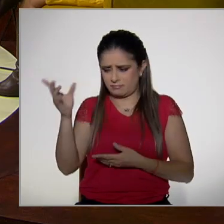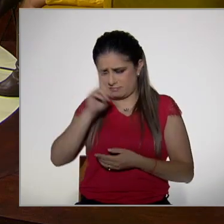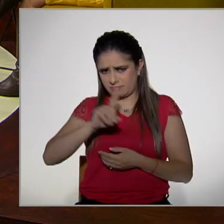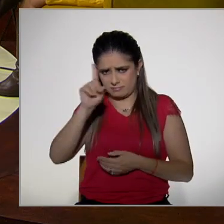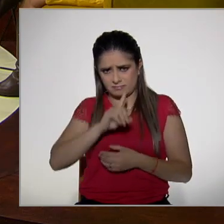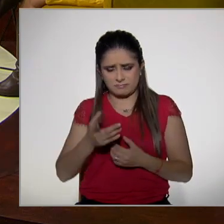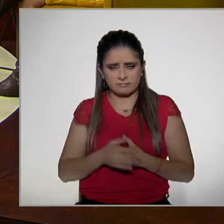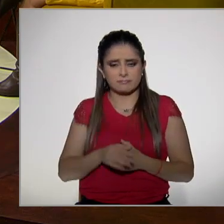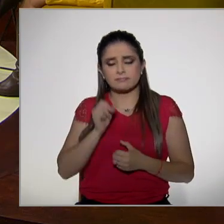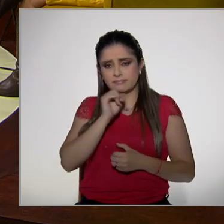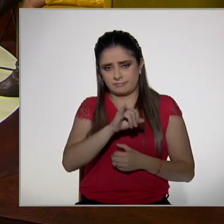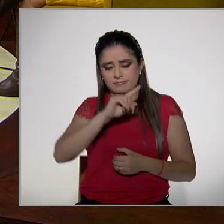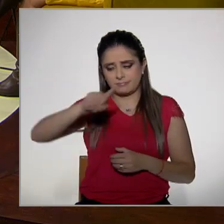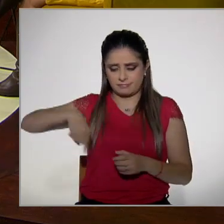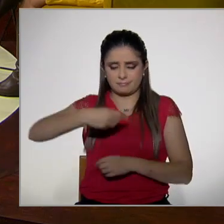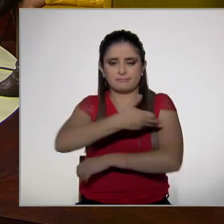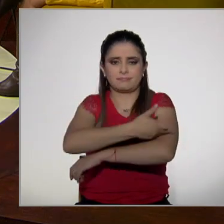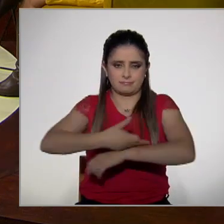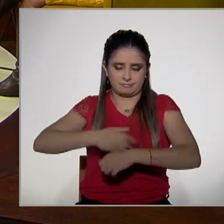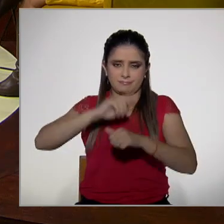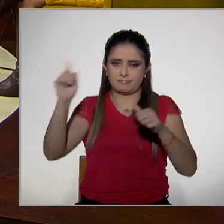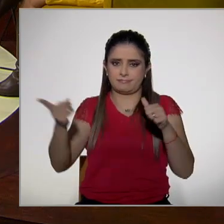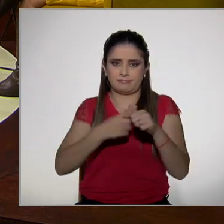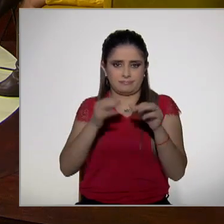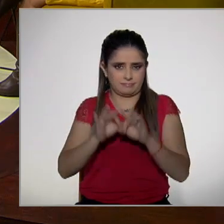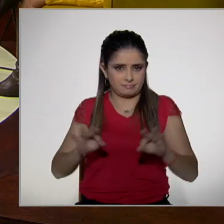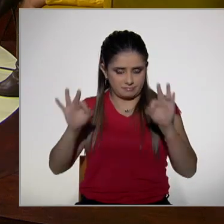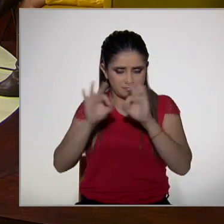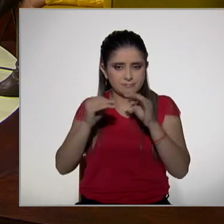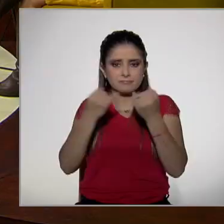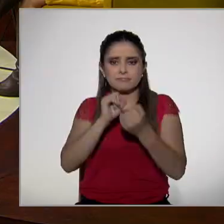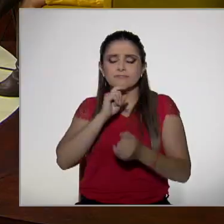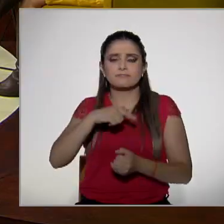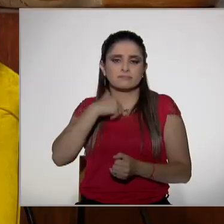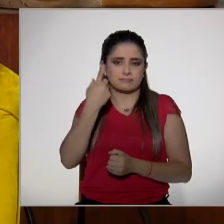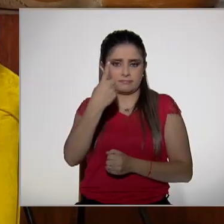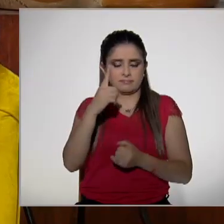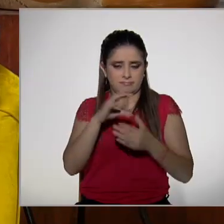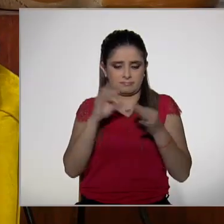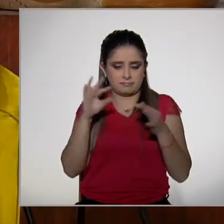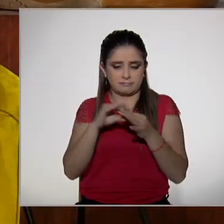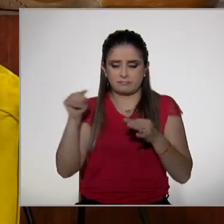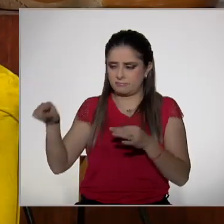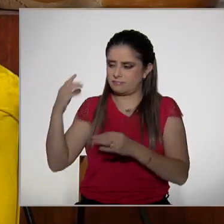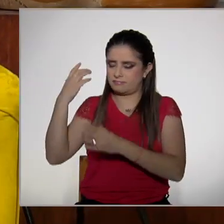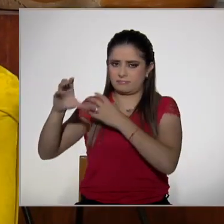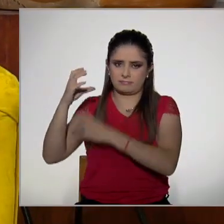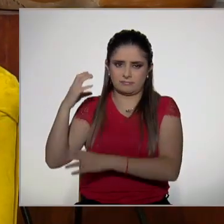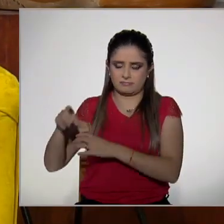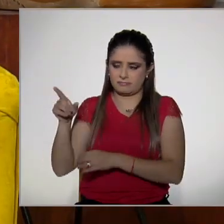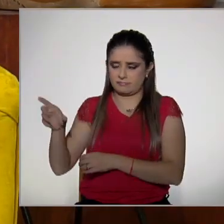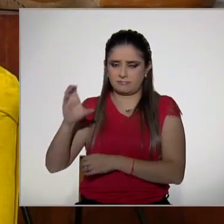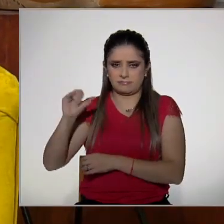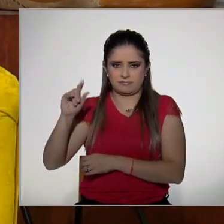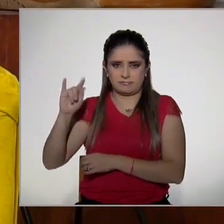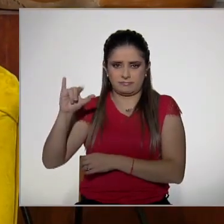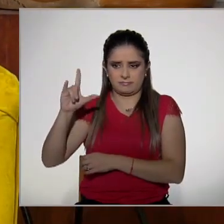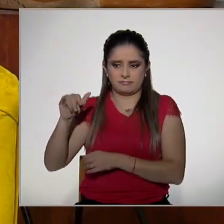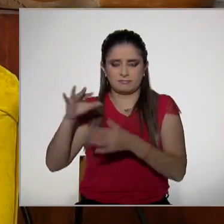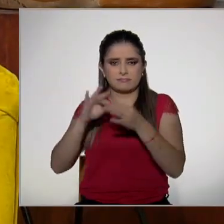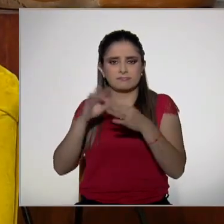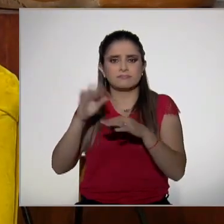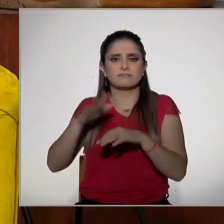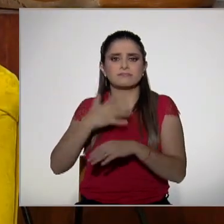si empezamos por el núcleo familiar y quiero también traer a colación uno de los comentarios que nos hizo citlali no en relación a la